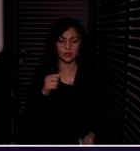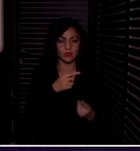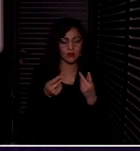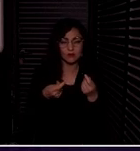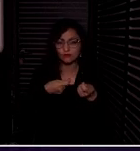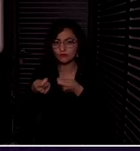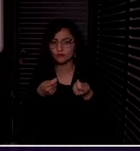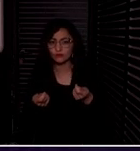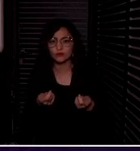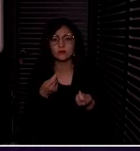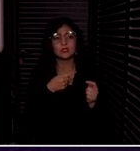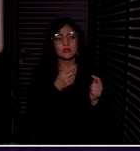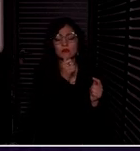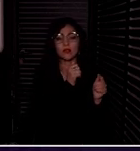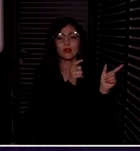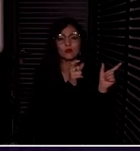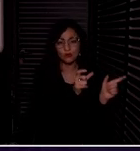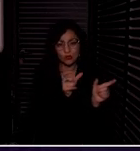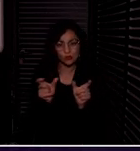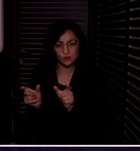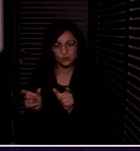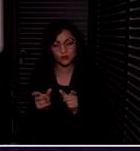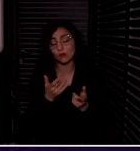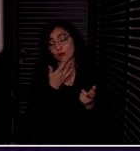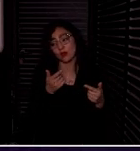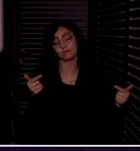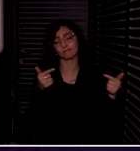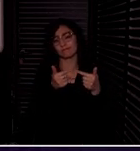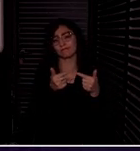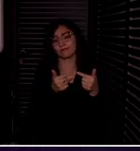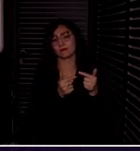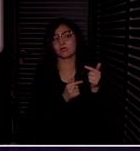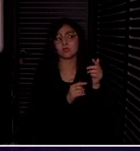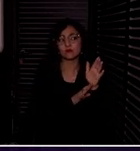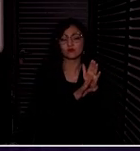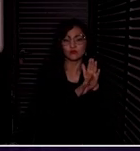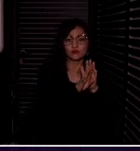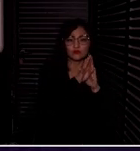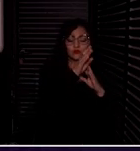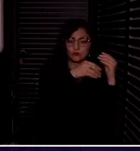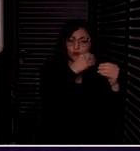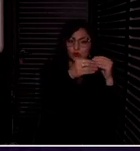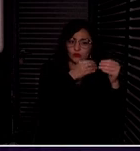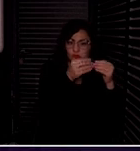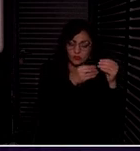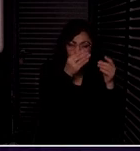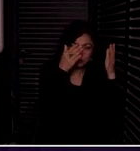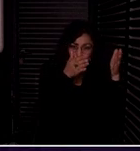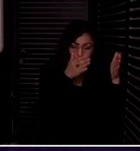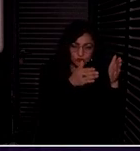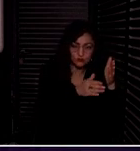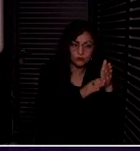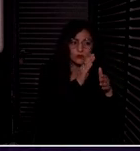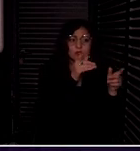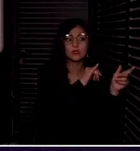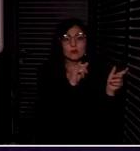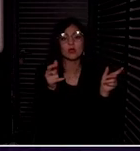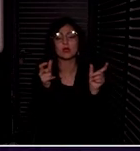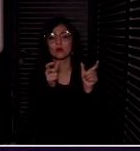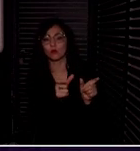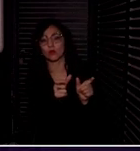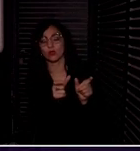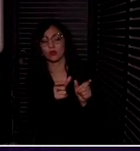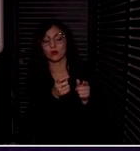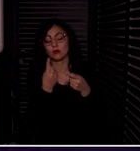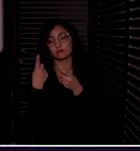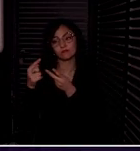de regulación. Y aquí tenemos una contradicción, porque si se crece en el proceso de concentración y se desregula, muchas de las